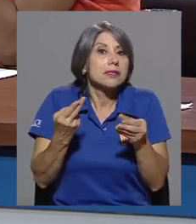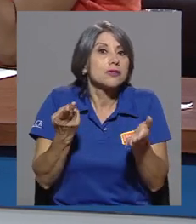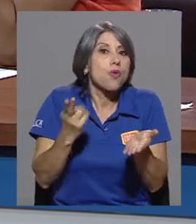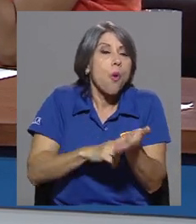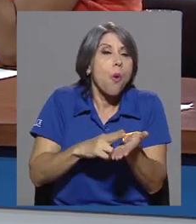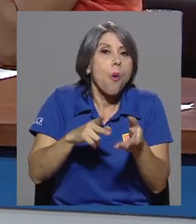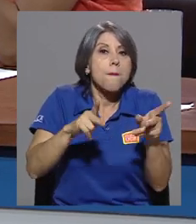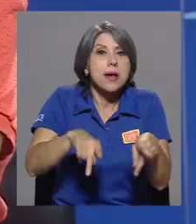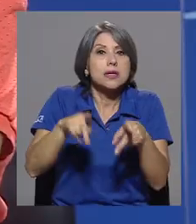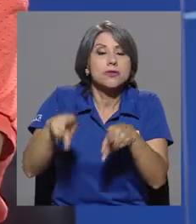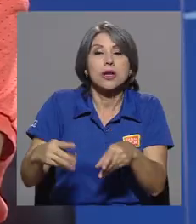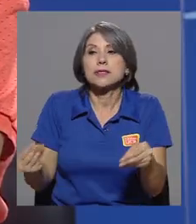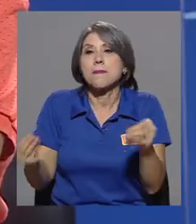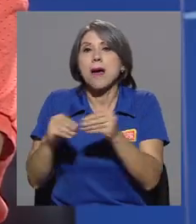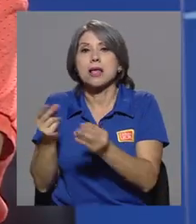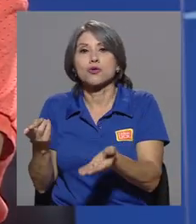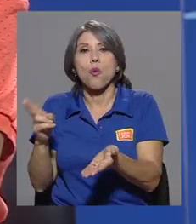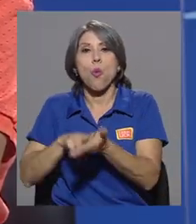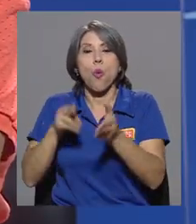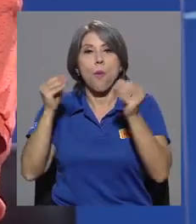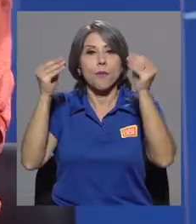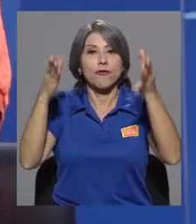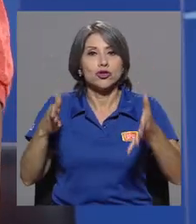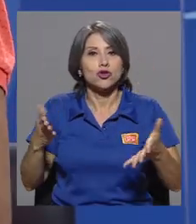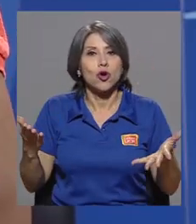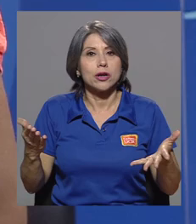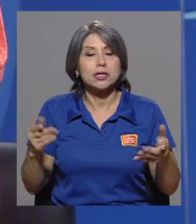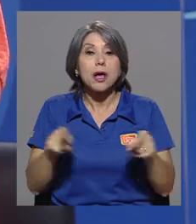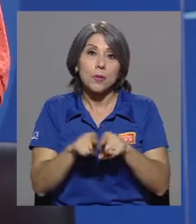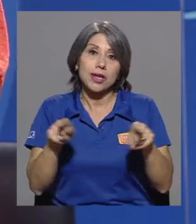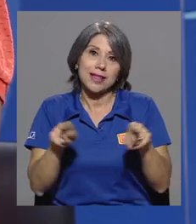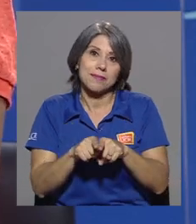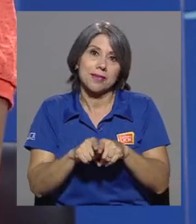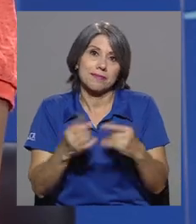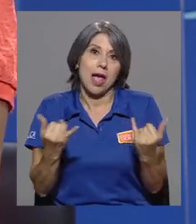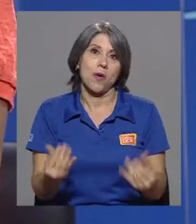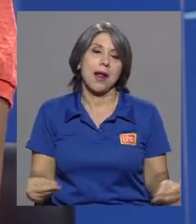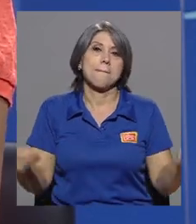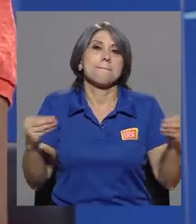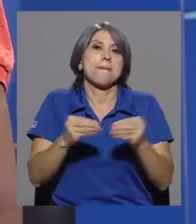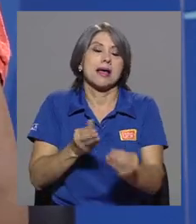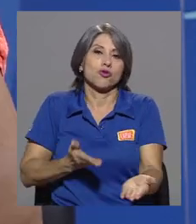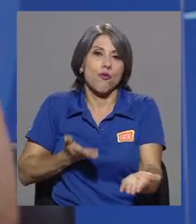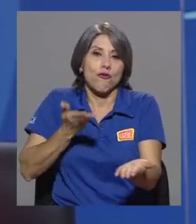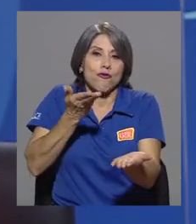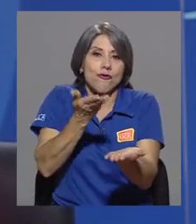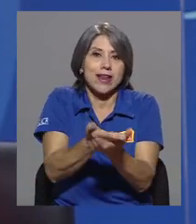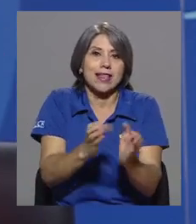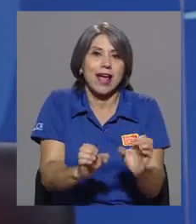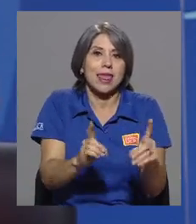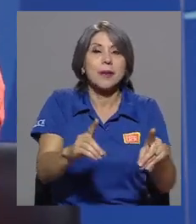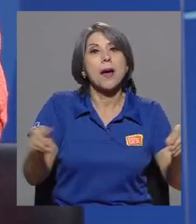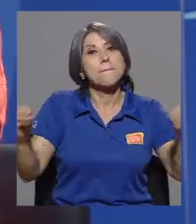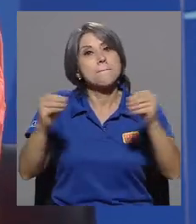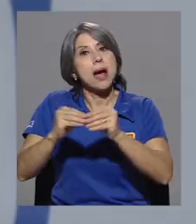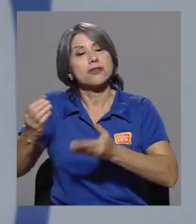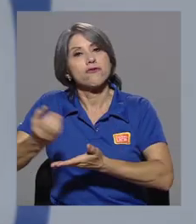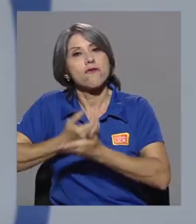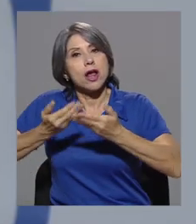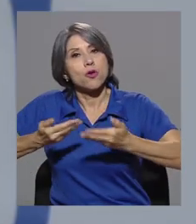profesores porque debe de haber también para una mayor oferta académica pues también mayor recurso